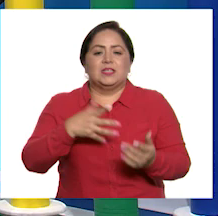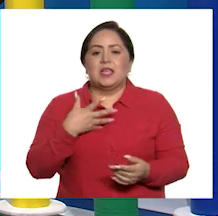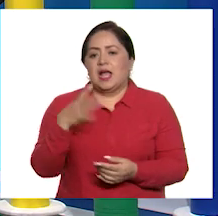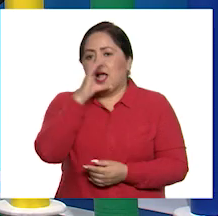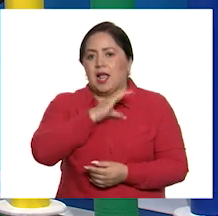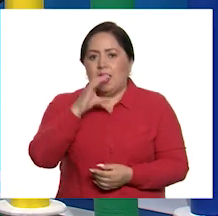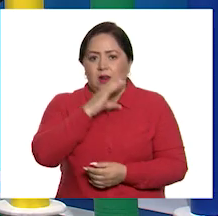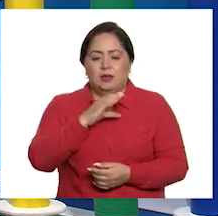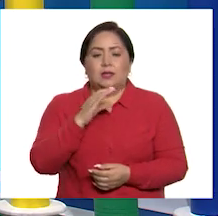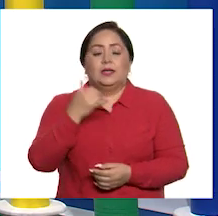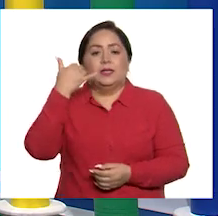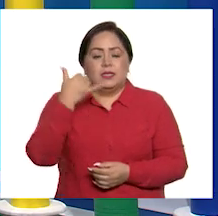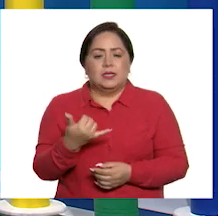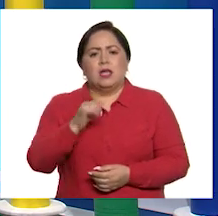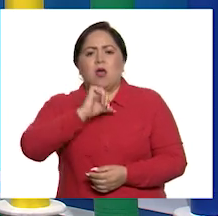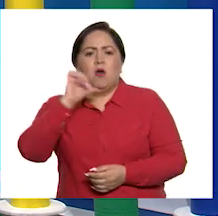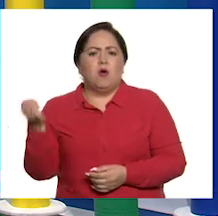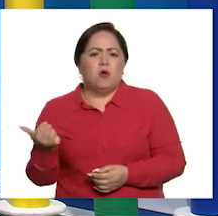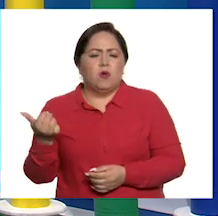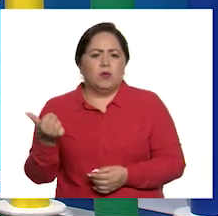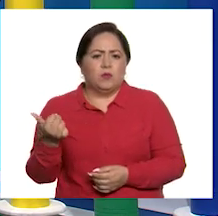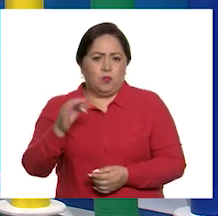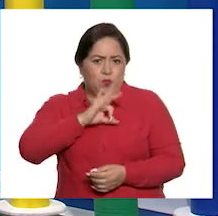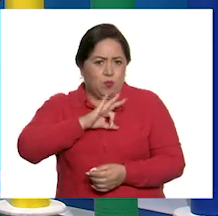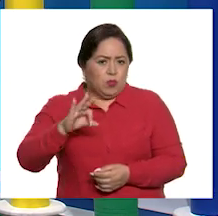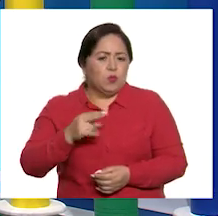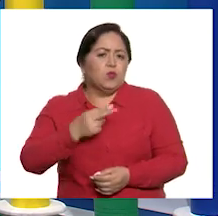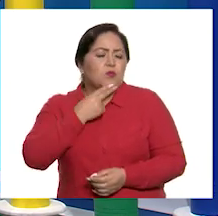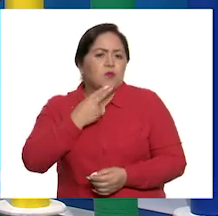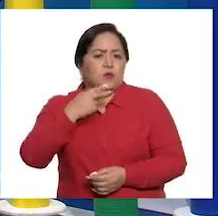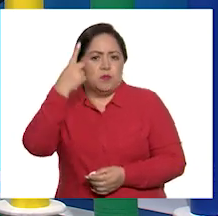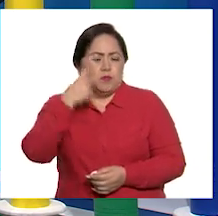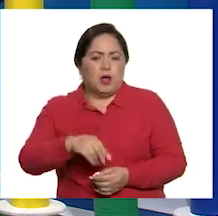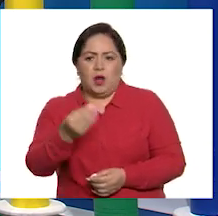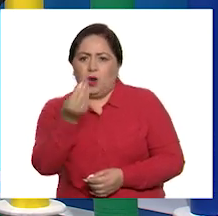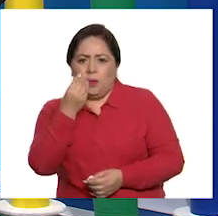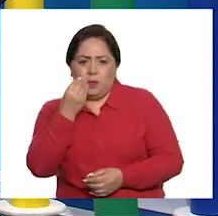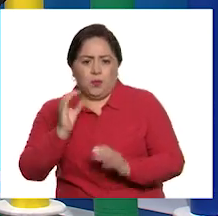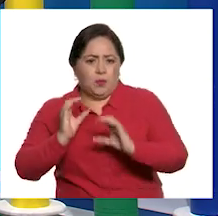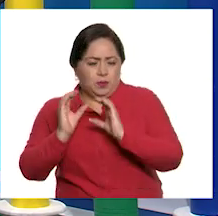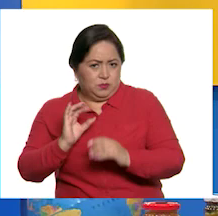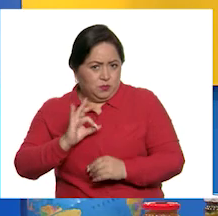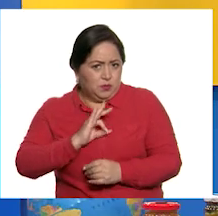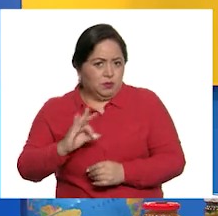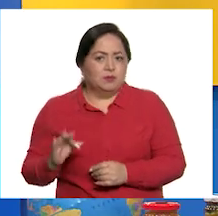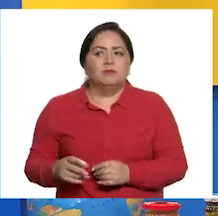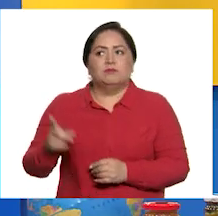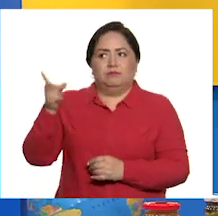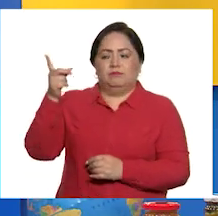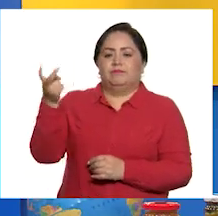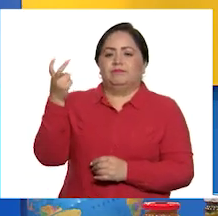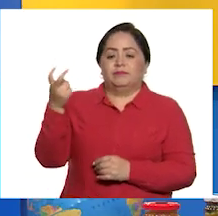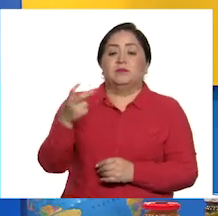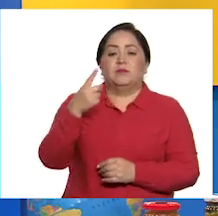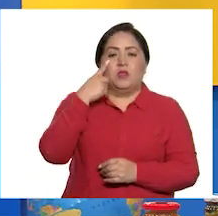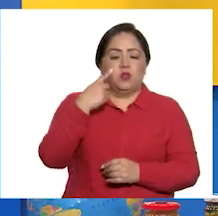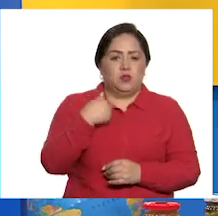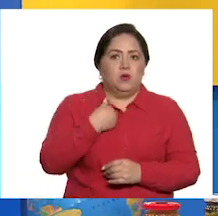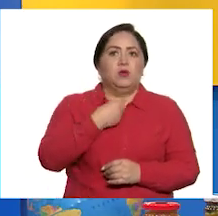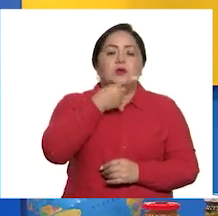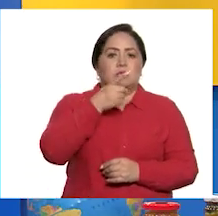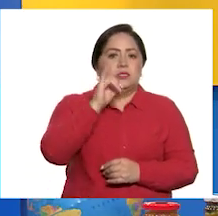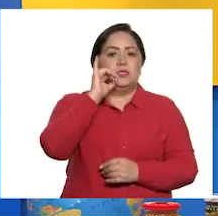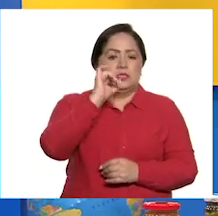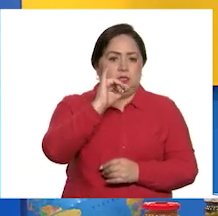calor? Y la otra es, ¿se puede usar para conservar alimentos? Muy bien, maestro. Bueno, yo le di un sí